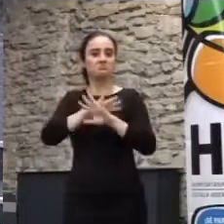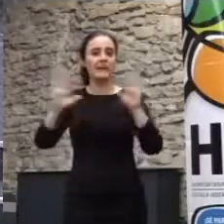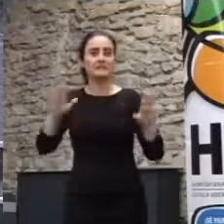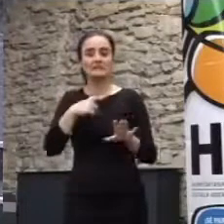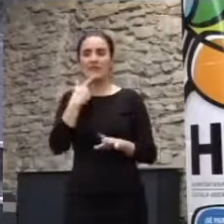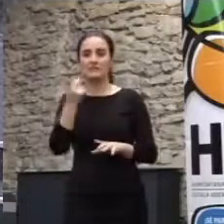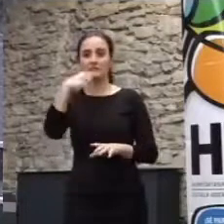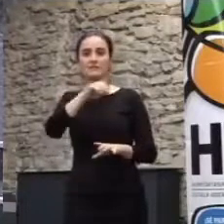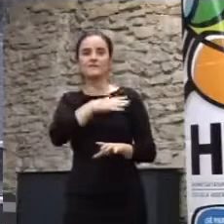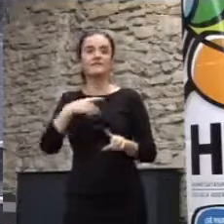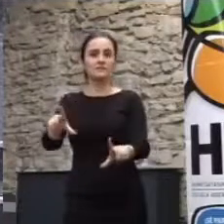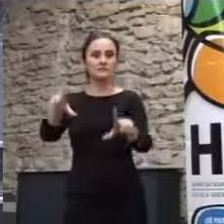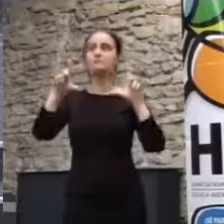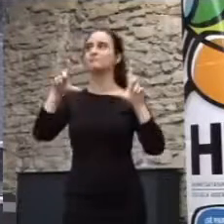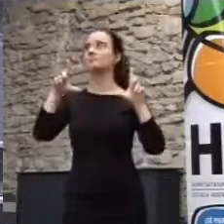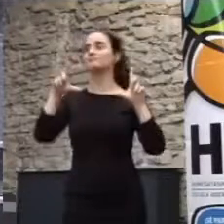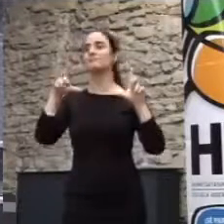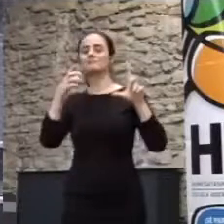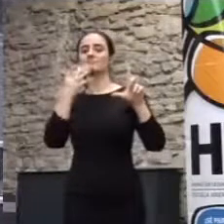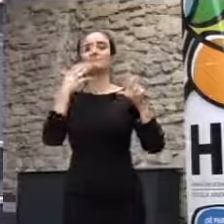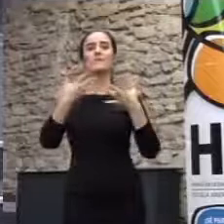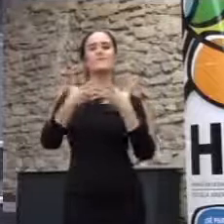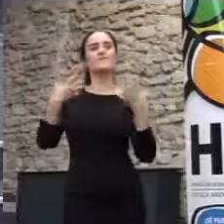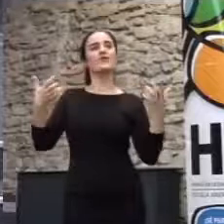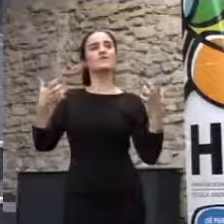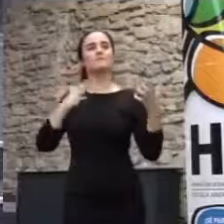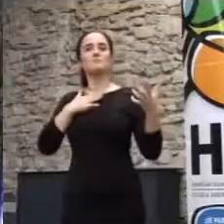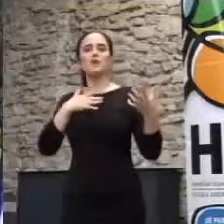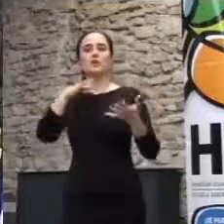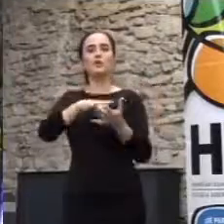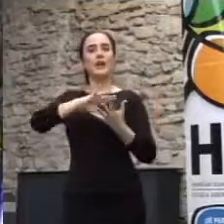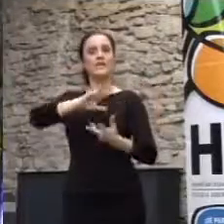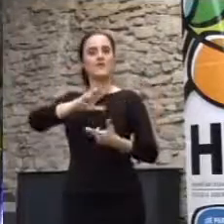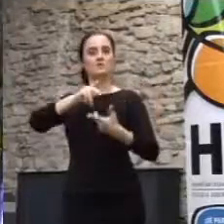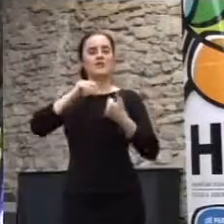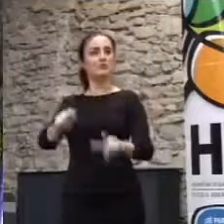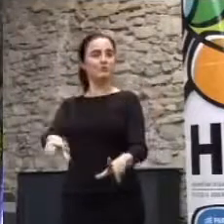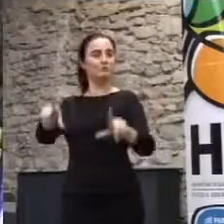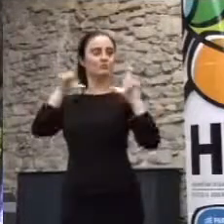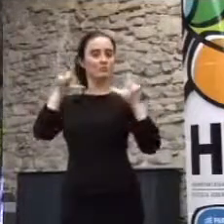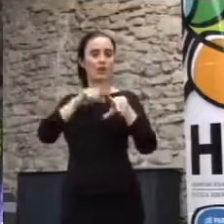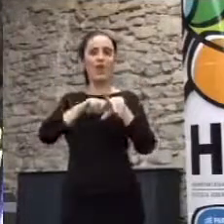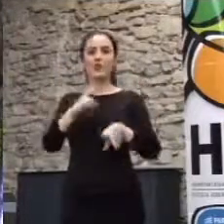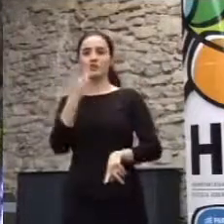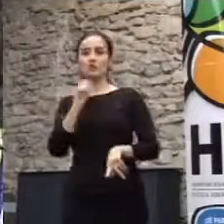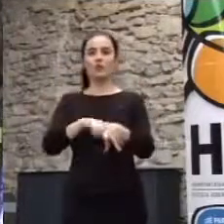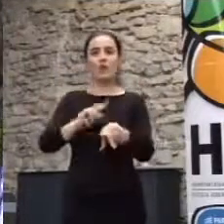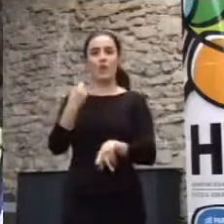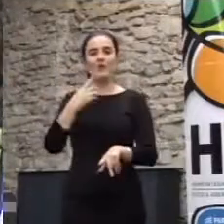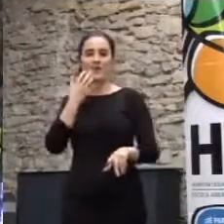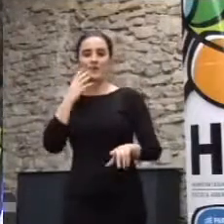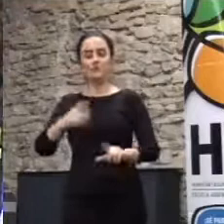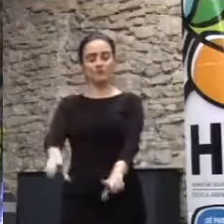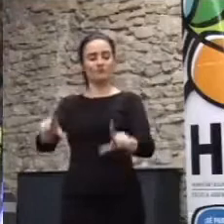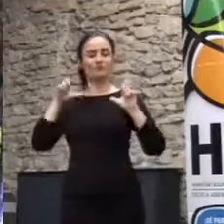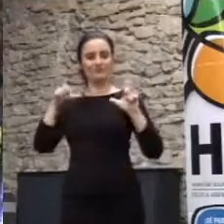buscan decir la frase que se va a convertir en corte para el informativo de las 2 de la tarde, ¿no? O de la 1, en función de la